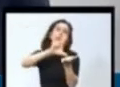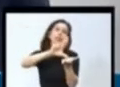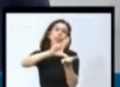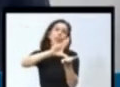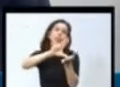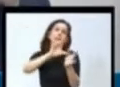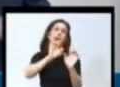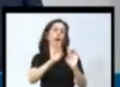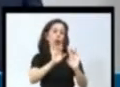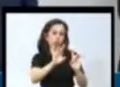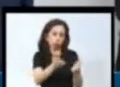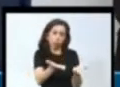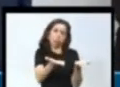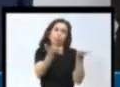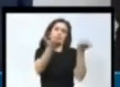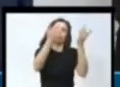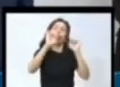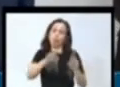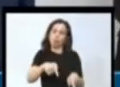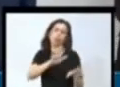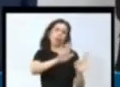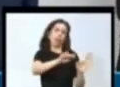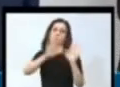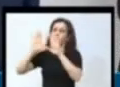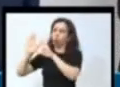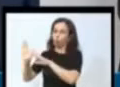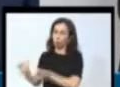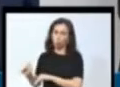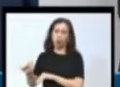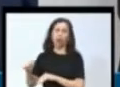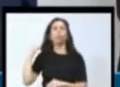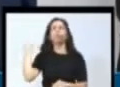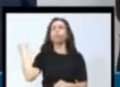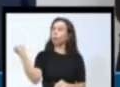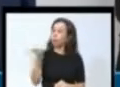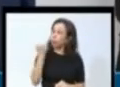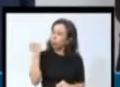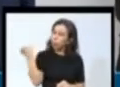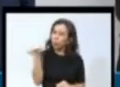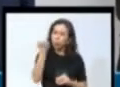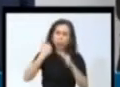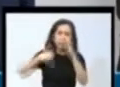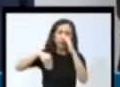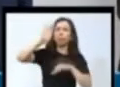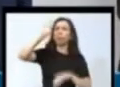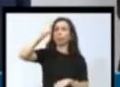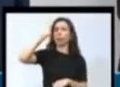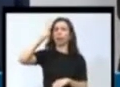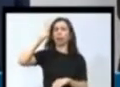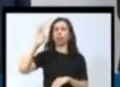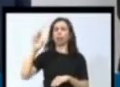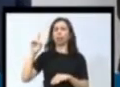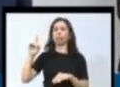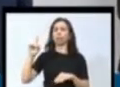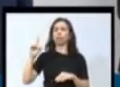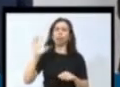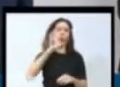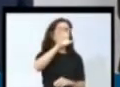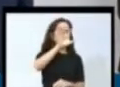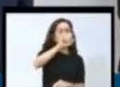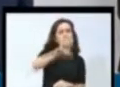la población. Si nosotros comparamos Resistencia, por ejemplo, con Corrientes, comparamos